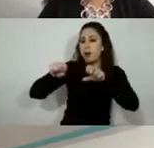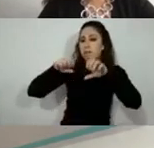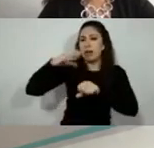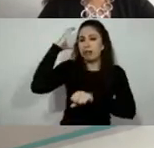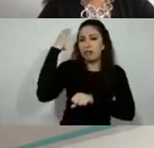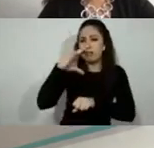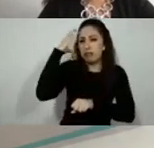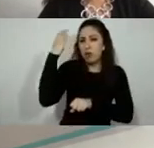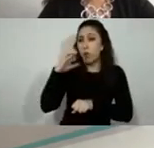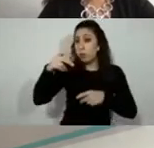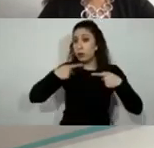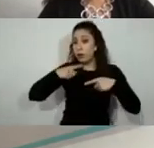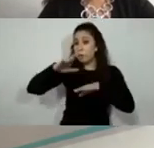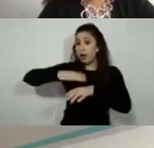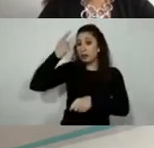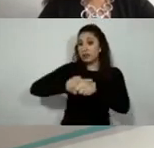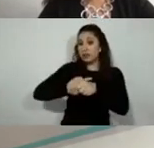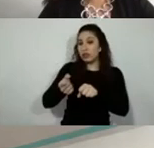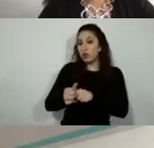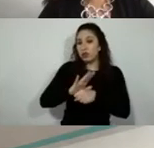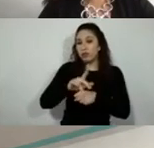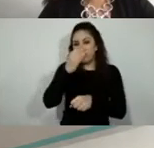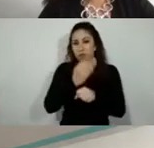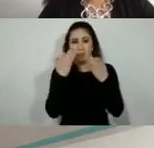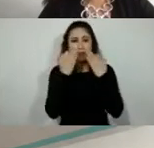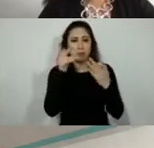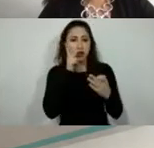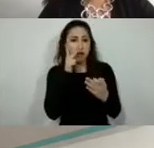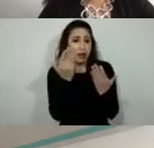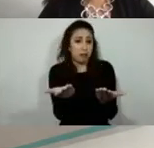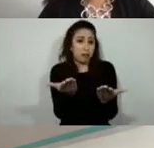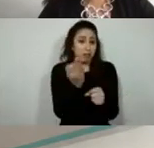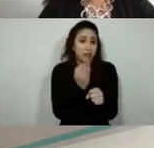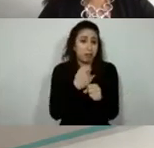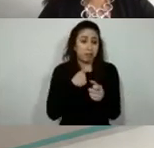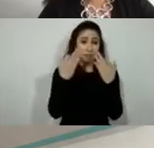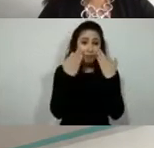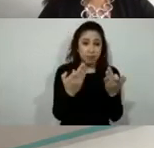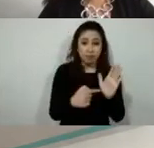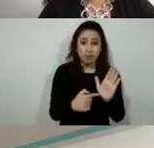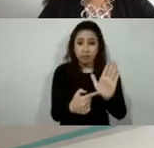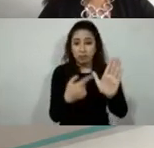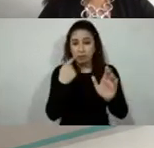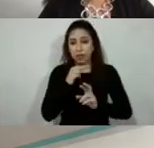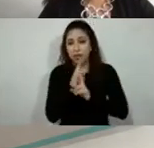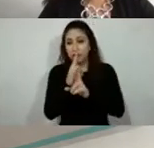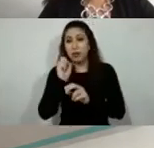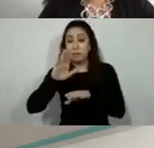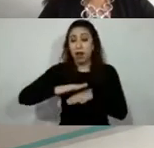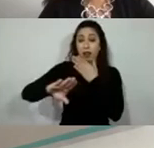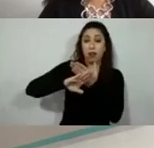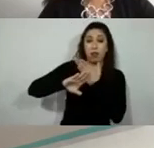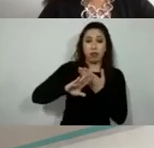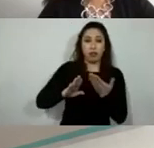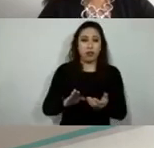COVID, creo que se cae por su propio peso. Y aquí estamos precisamente para responder cualquier situación. Pero no